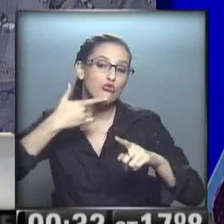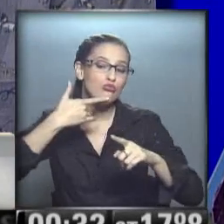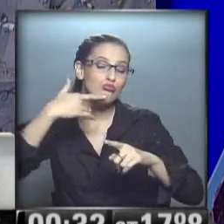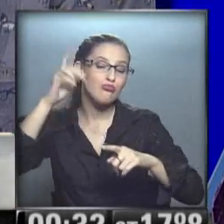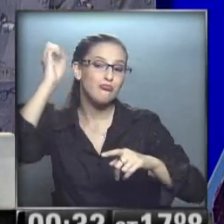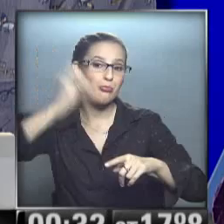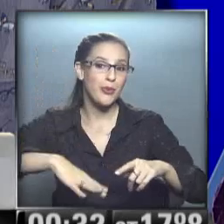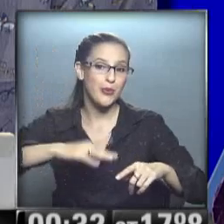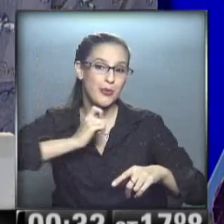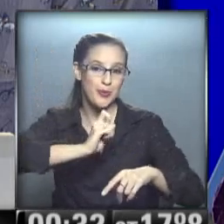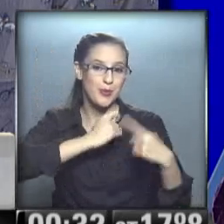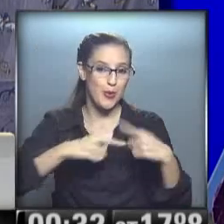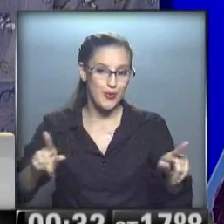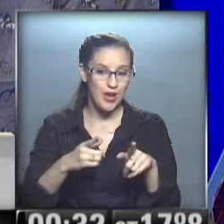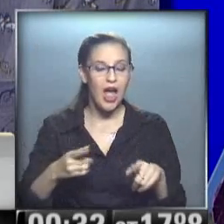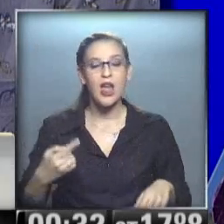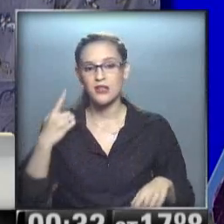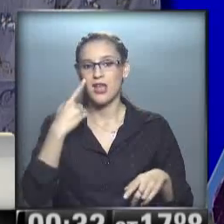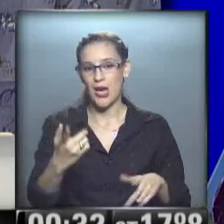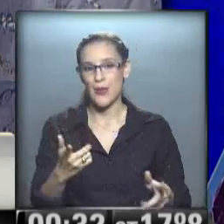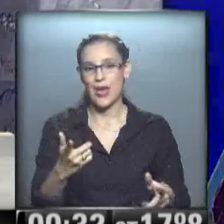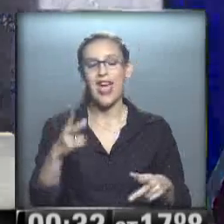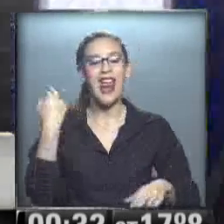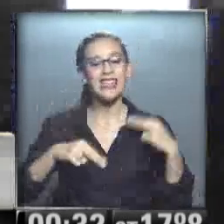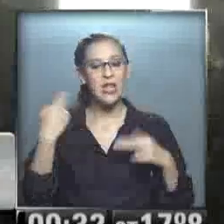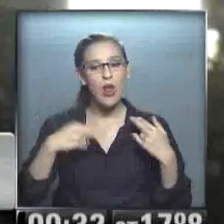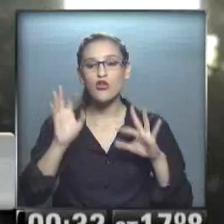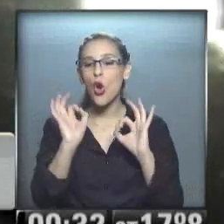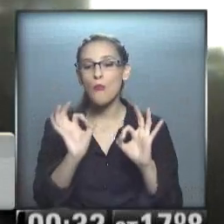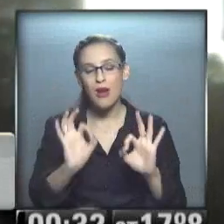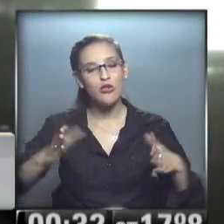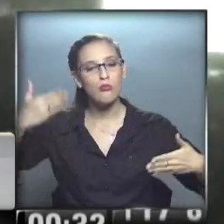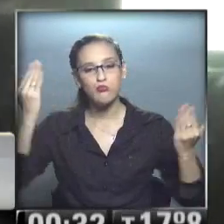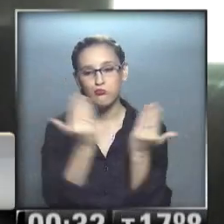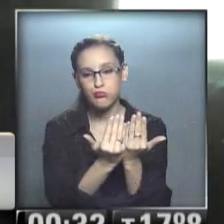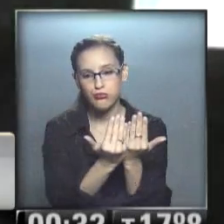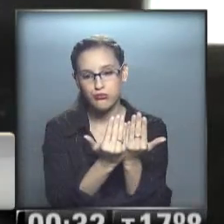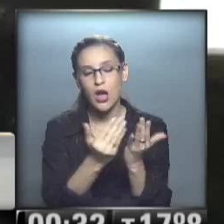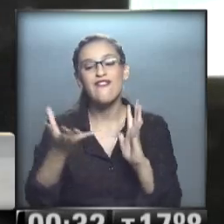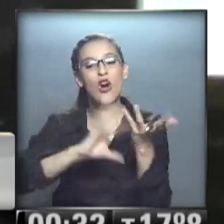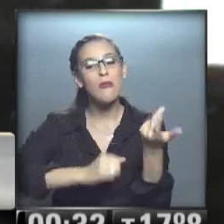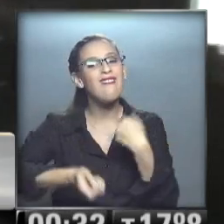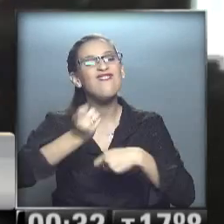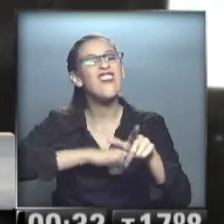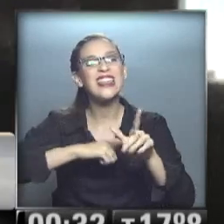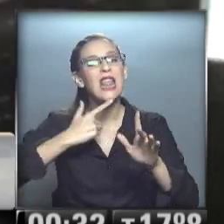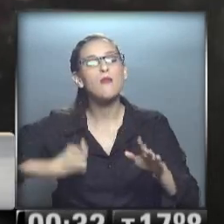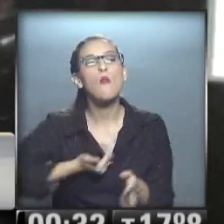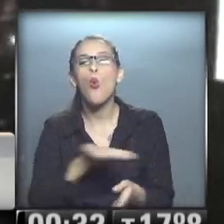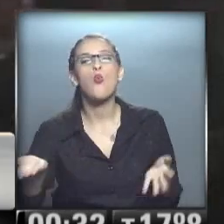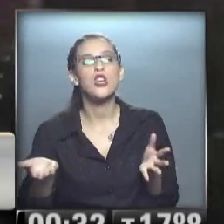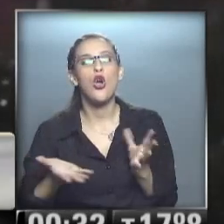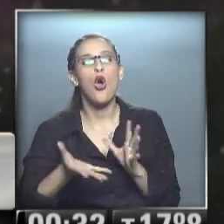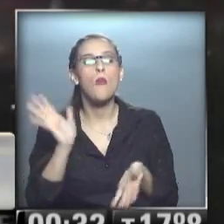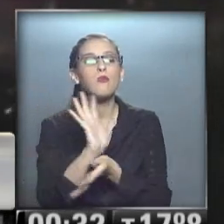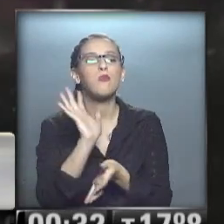que te mencionaba es lo primero que vas a ver, que los restaurantes están cerrados, que eligen la modalidad de vender como si fuera